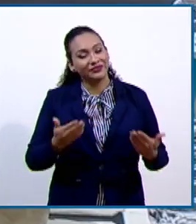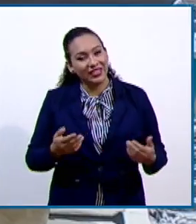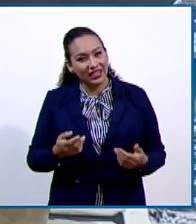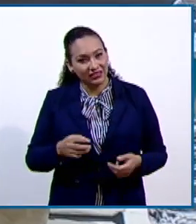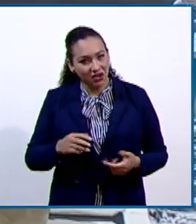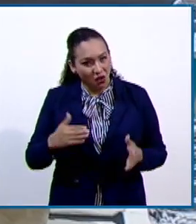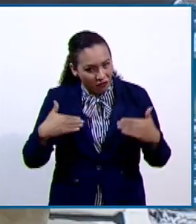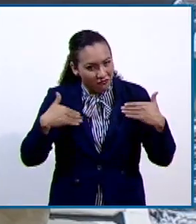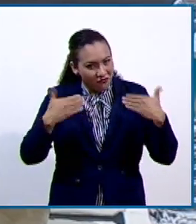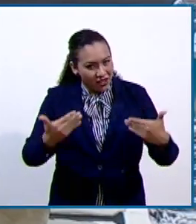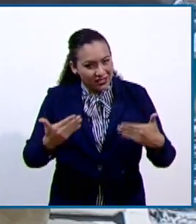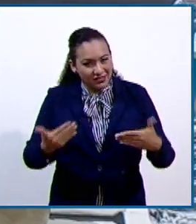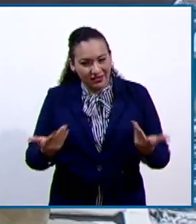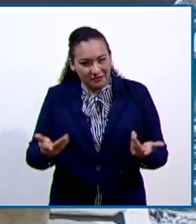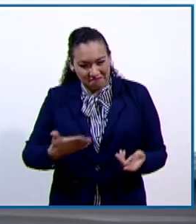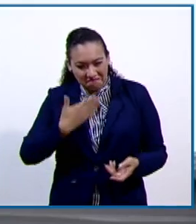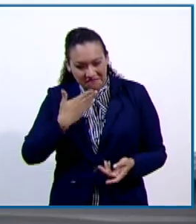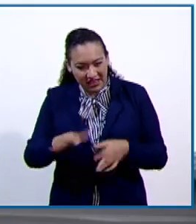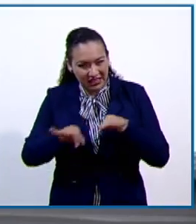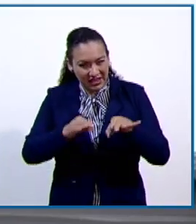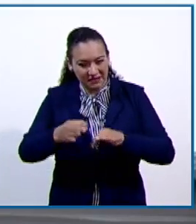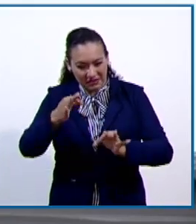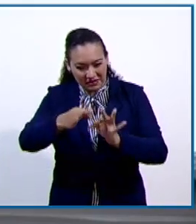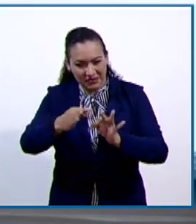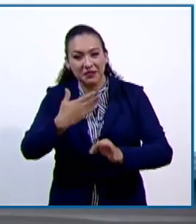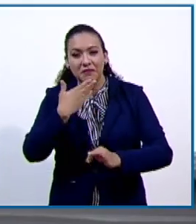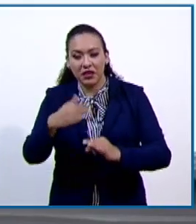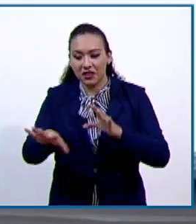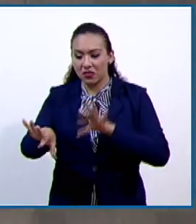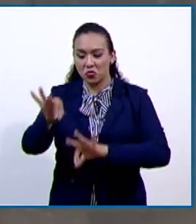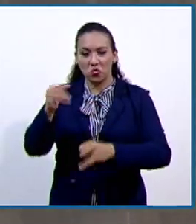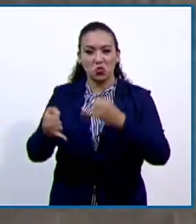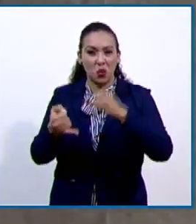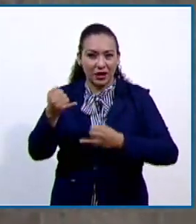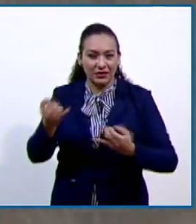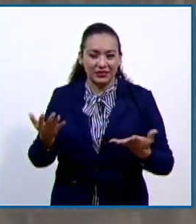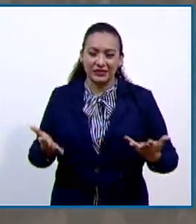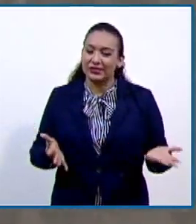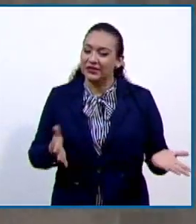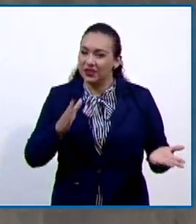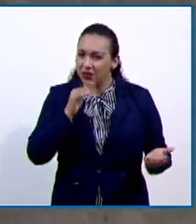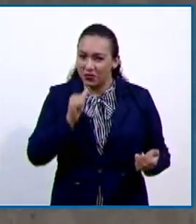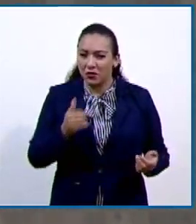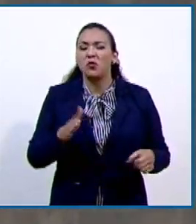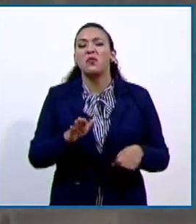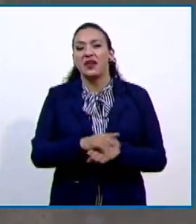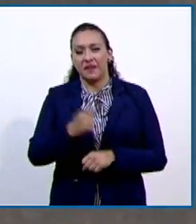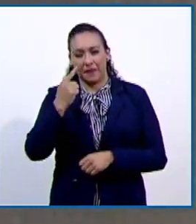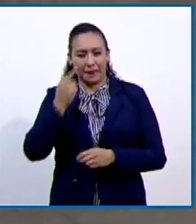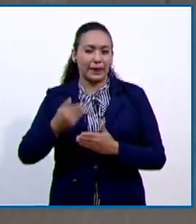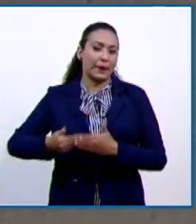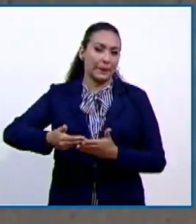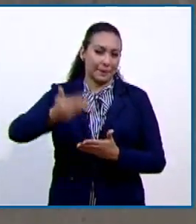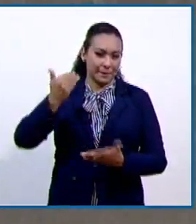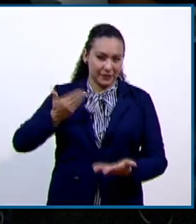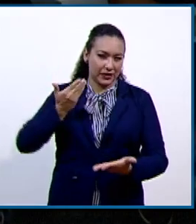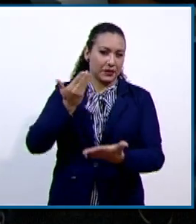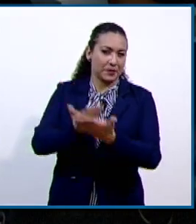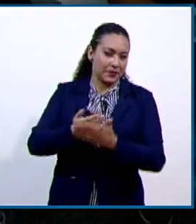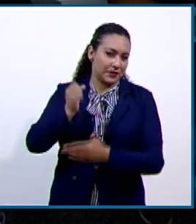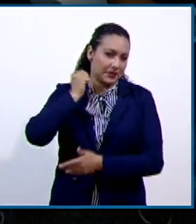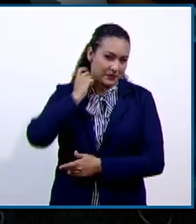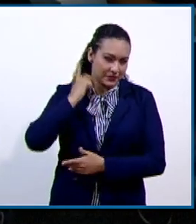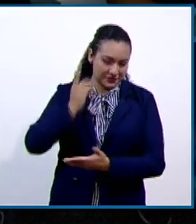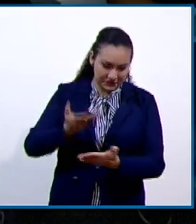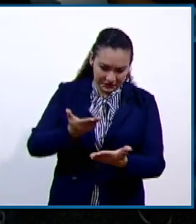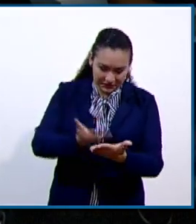electoral para elegir a las y los integrantes del Poder Judicial, pues desde que se presentó la iniciativa en el Congreso ha tenido un